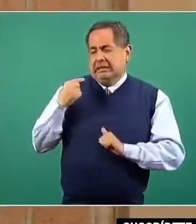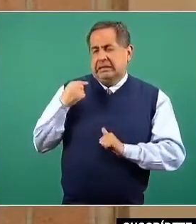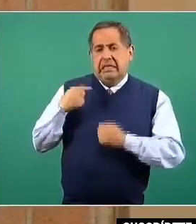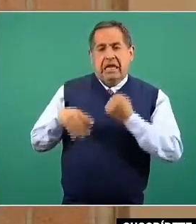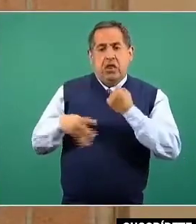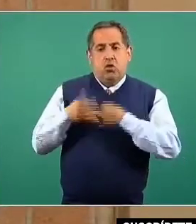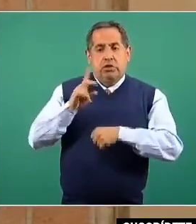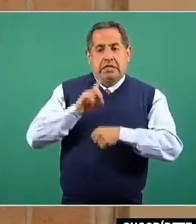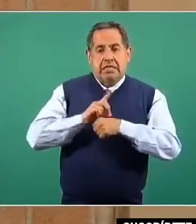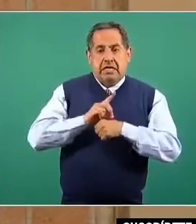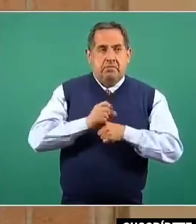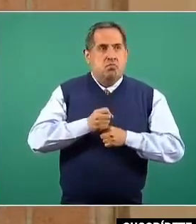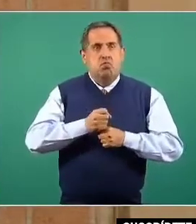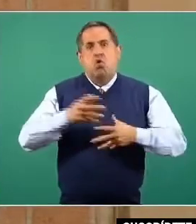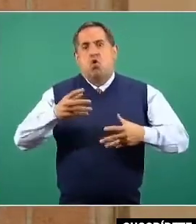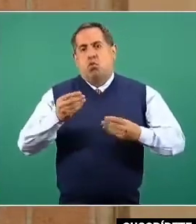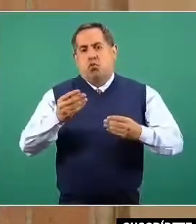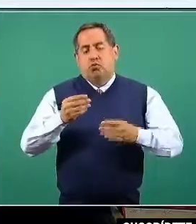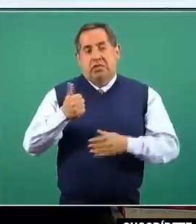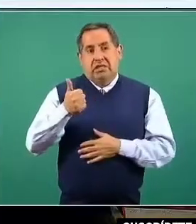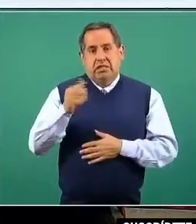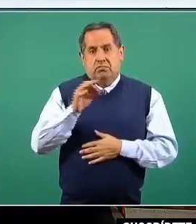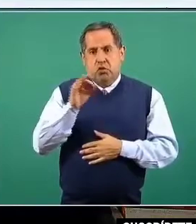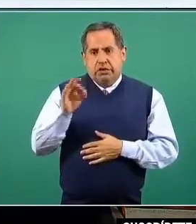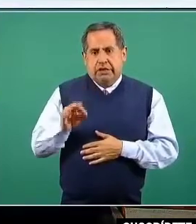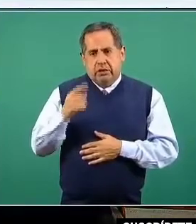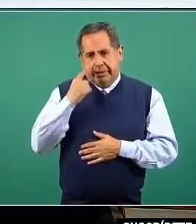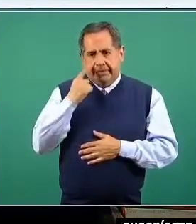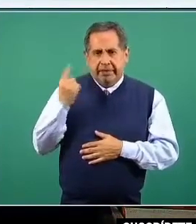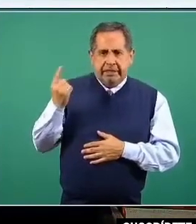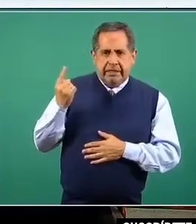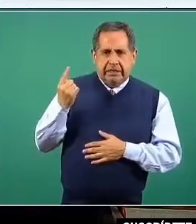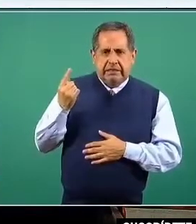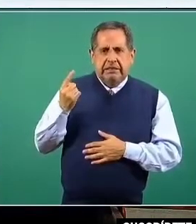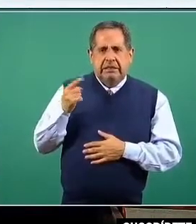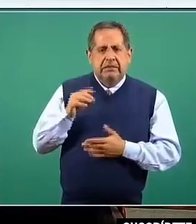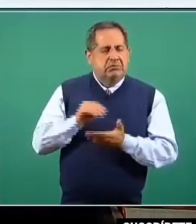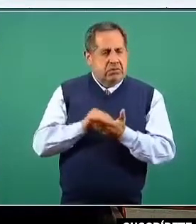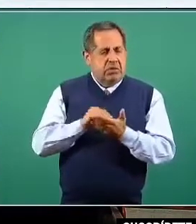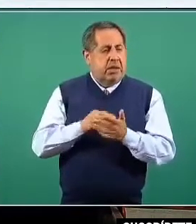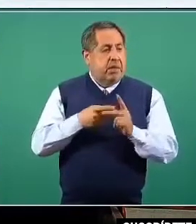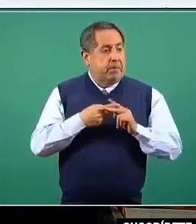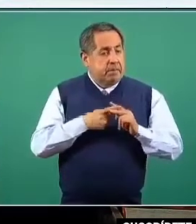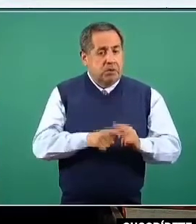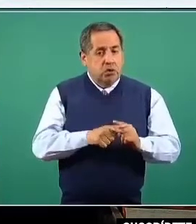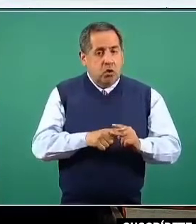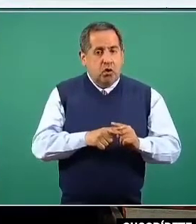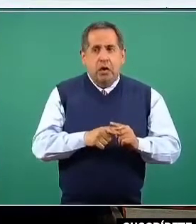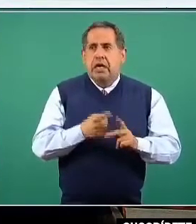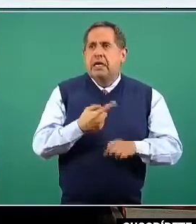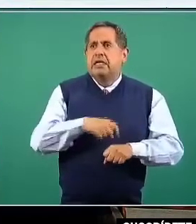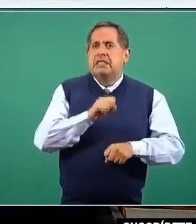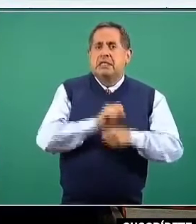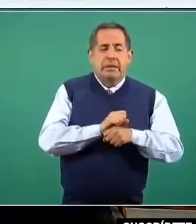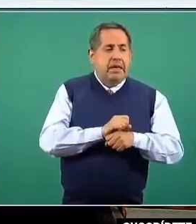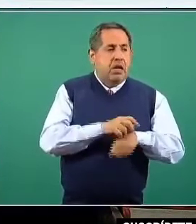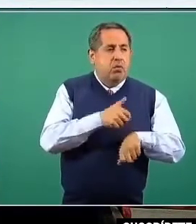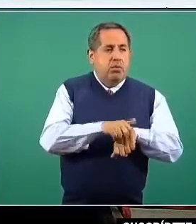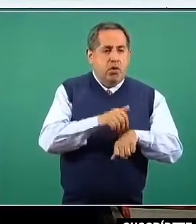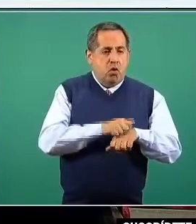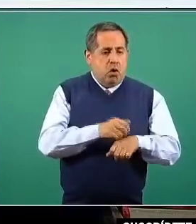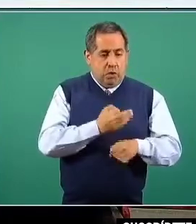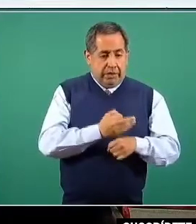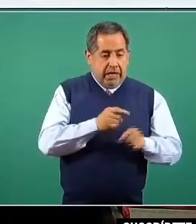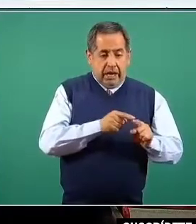14 días, y tenemos este 6% que prácticamente se ha manejado desde que inició la semana epidemiológica que